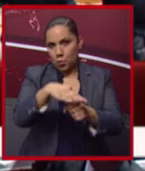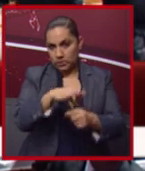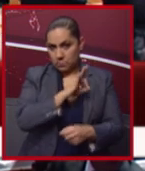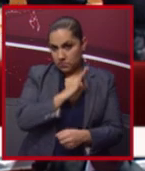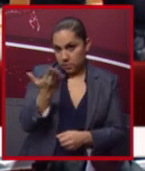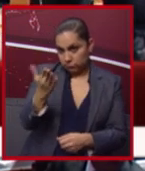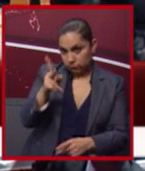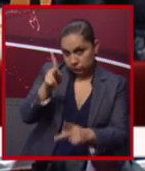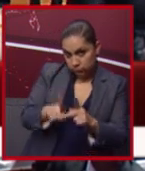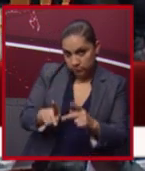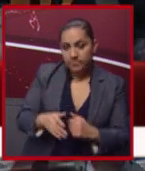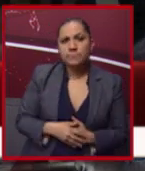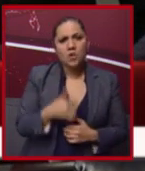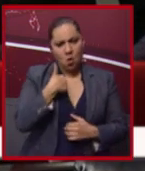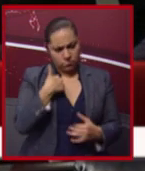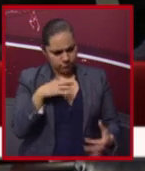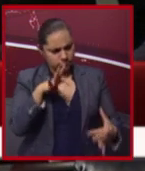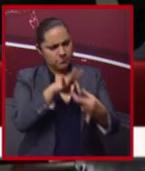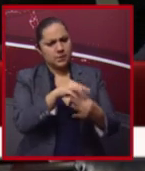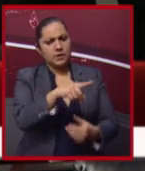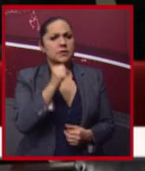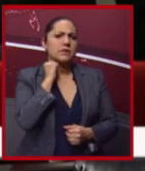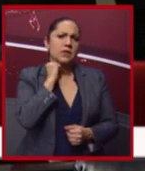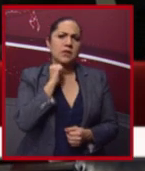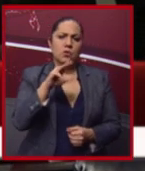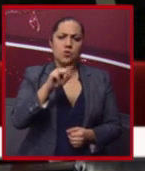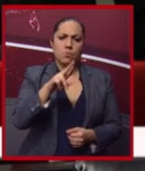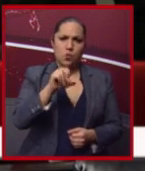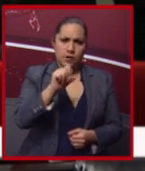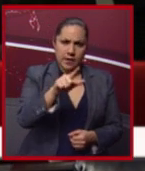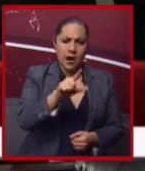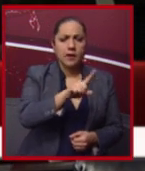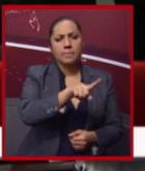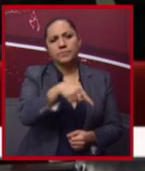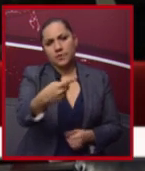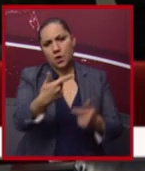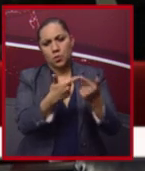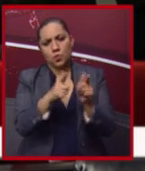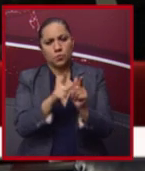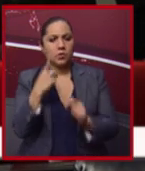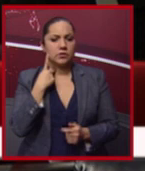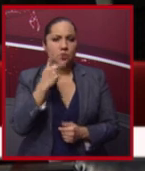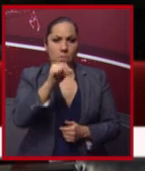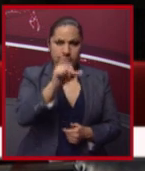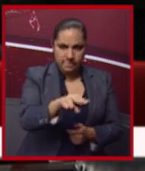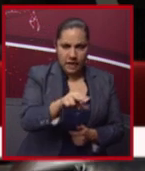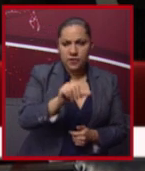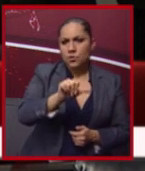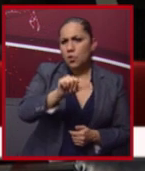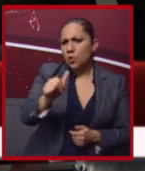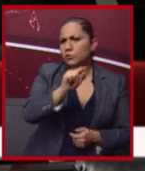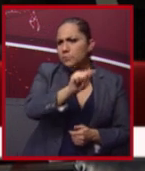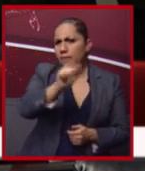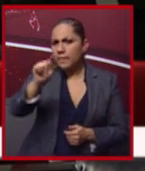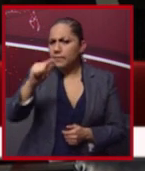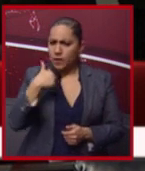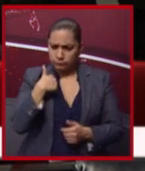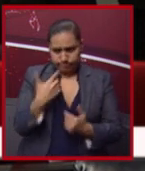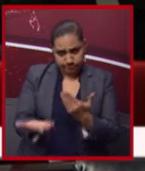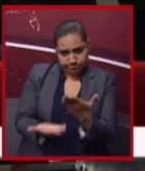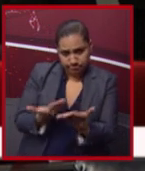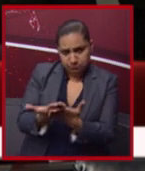petición del senador Monreal, del senador coordinador del PAN y de otros coordinadores para poder construir en 20